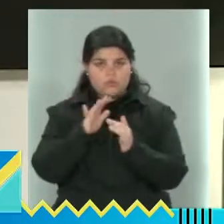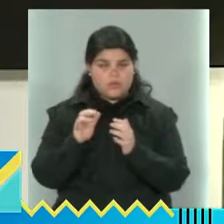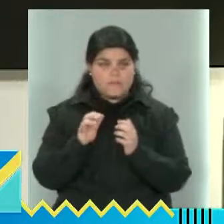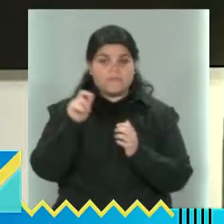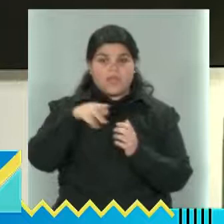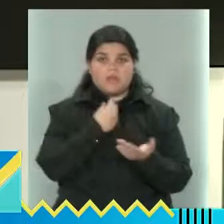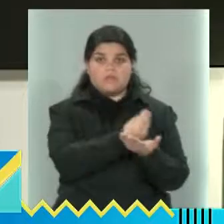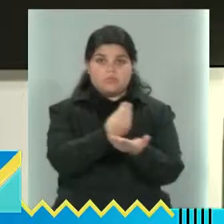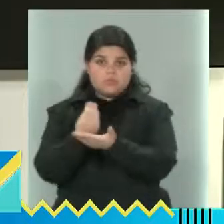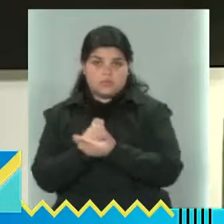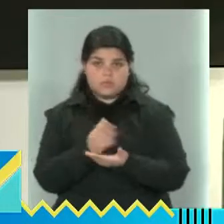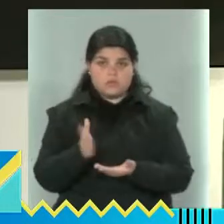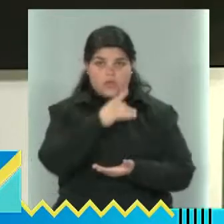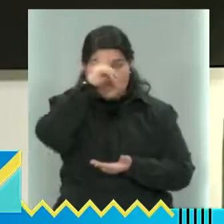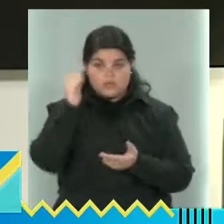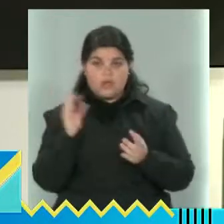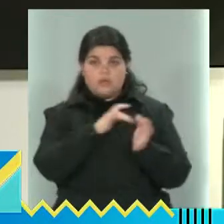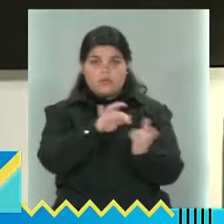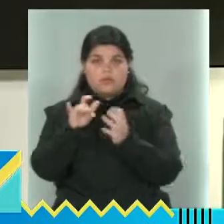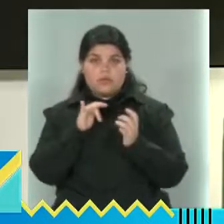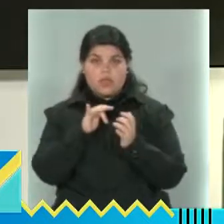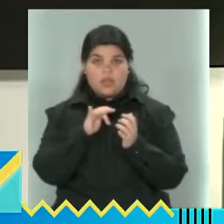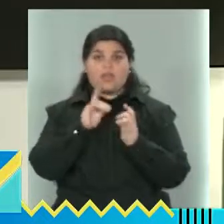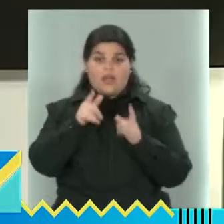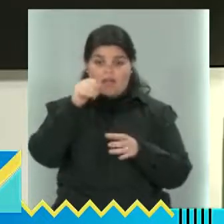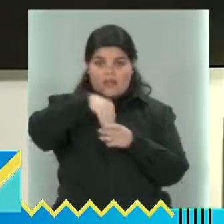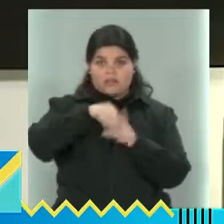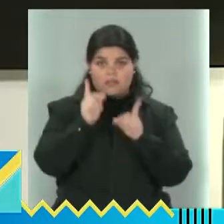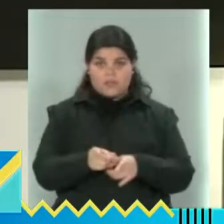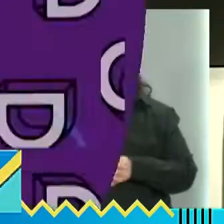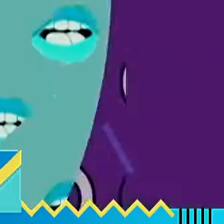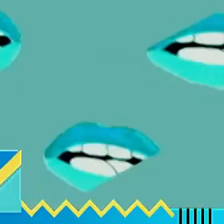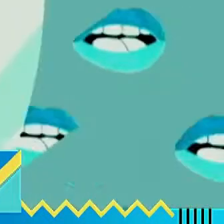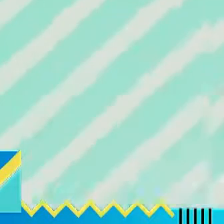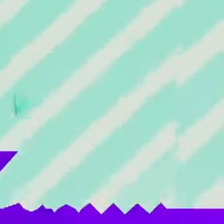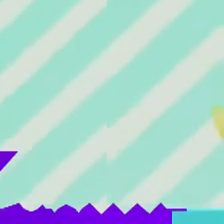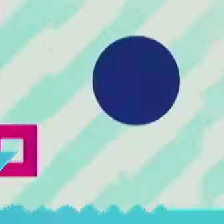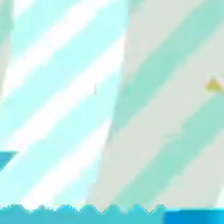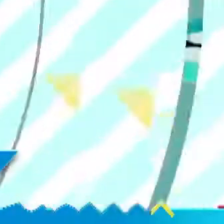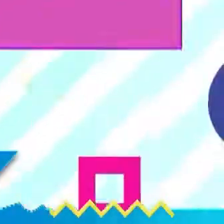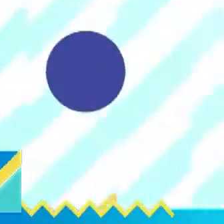los representantes a nivel nacional, bueno, aquí también se daba el debate y esto decía.